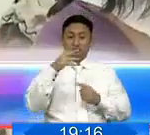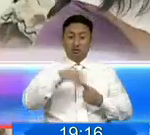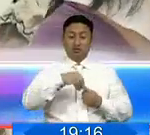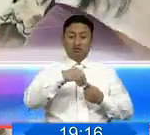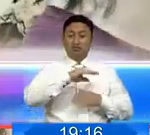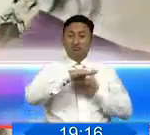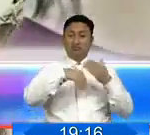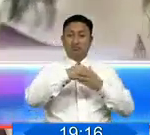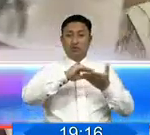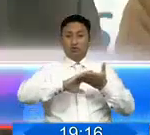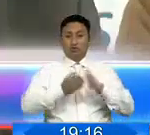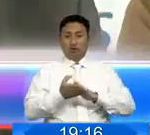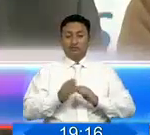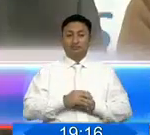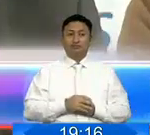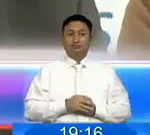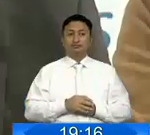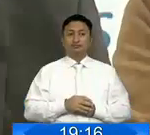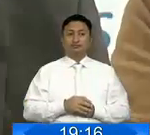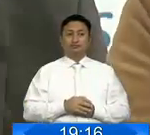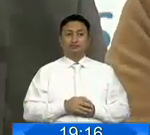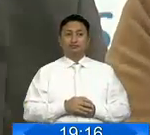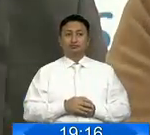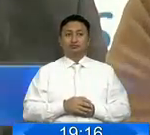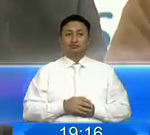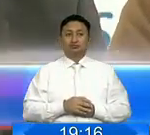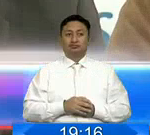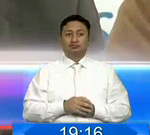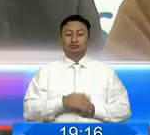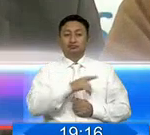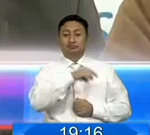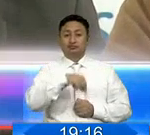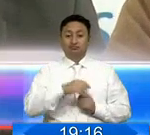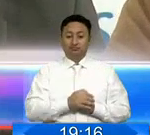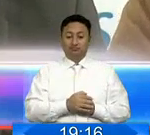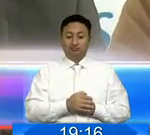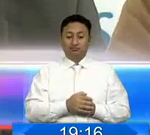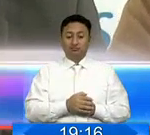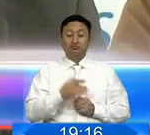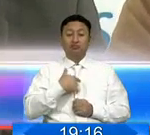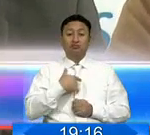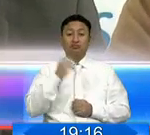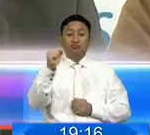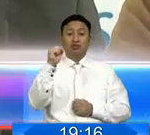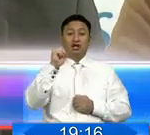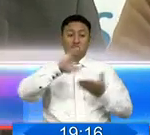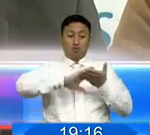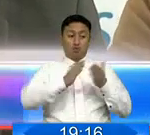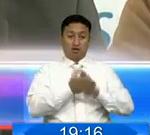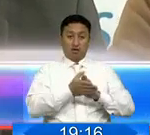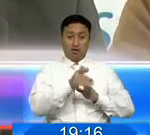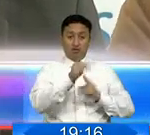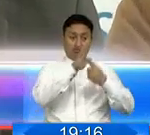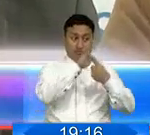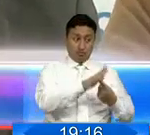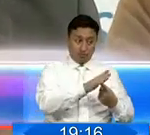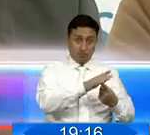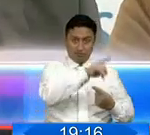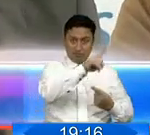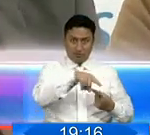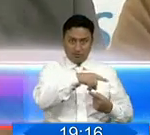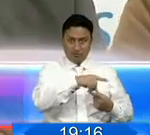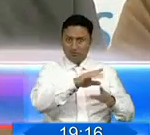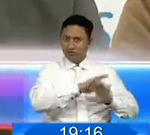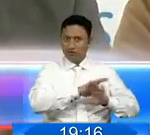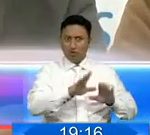comunidades del país. No se puede utilizar mecanismos que quieran coartar el derecho que tienen las comunidades a organizarse, a